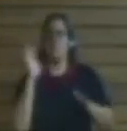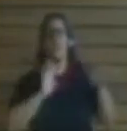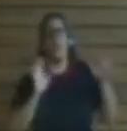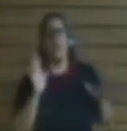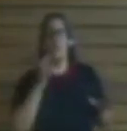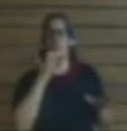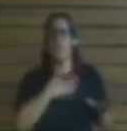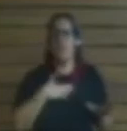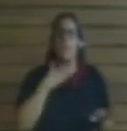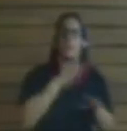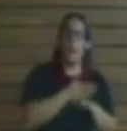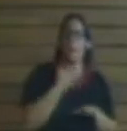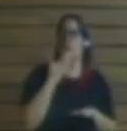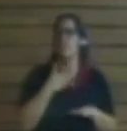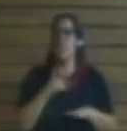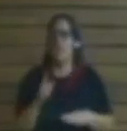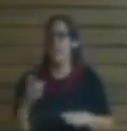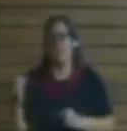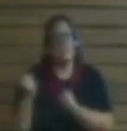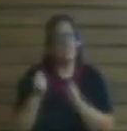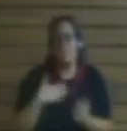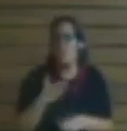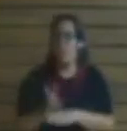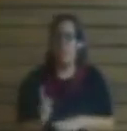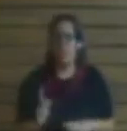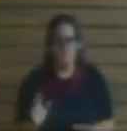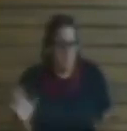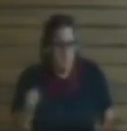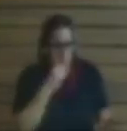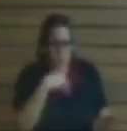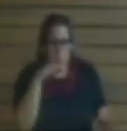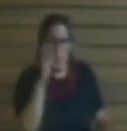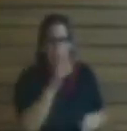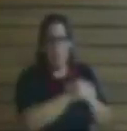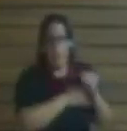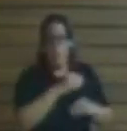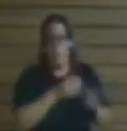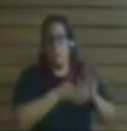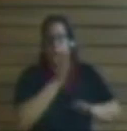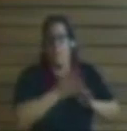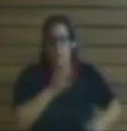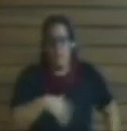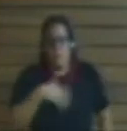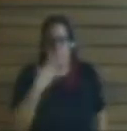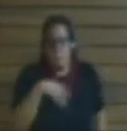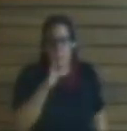algunos, cuando quieren vamos, fenomenal. Oiga, ustedes vayan donde tengan que ir. Hasta ahí podía faltar, no faltaba